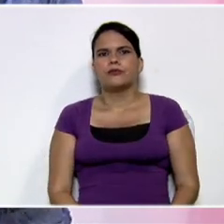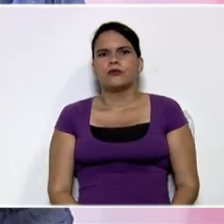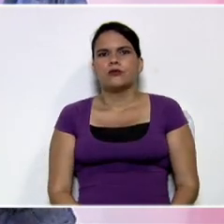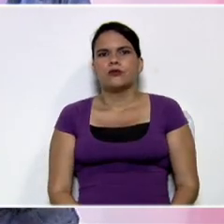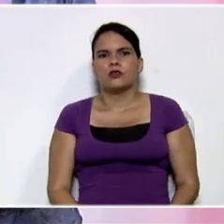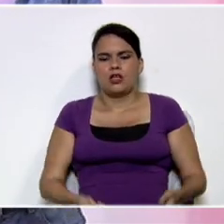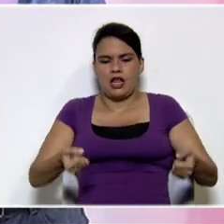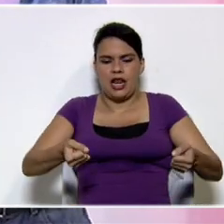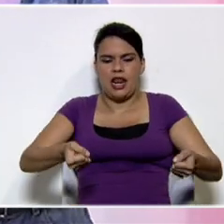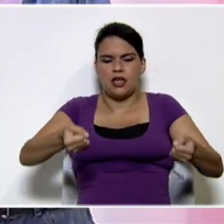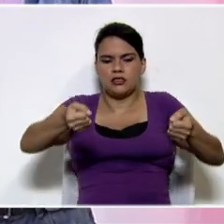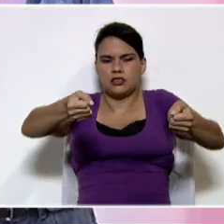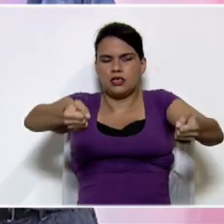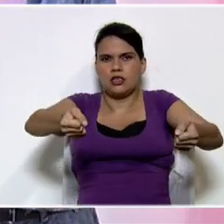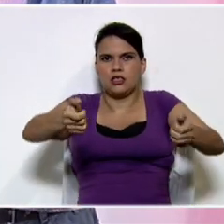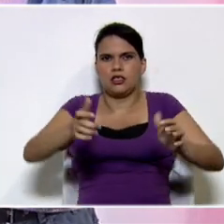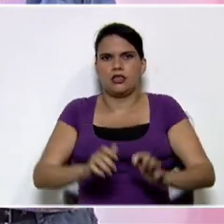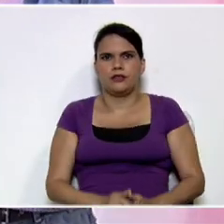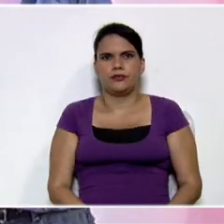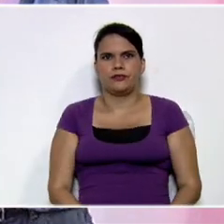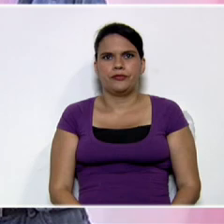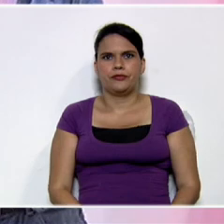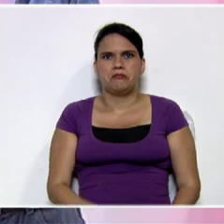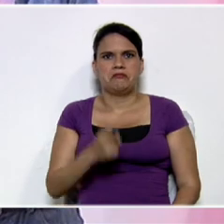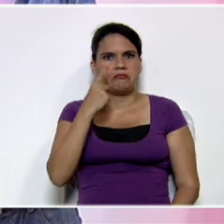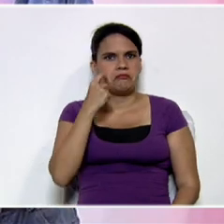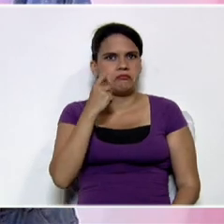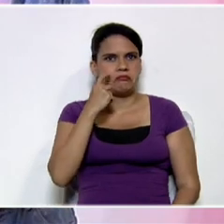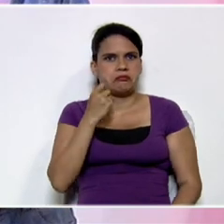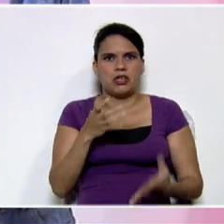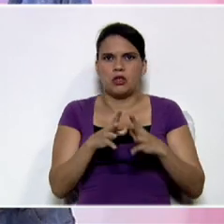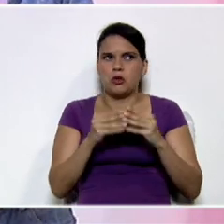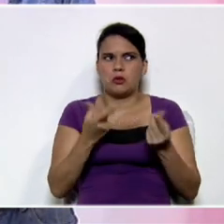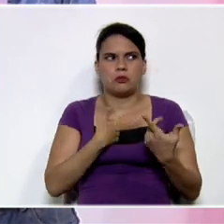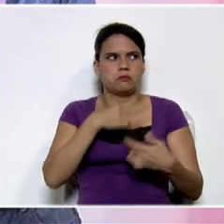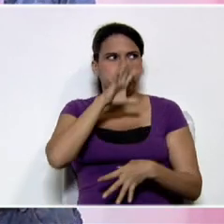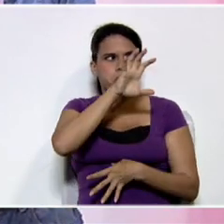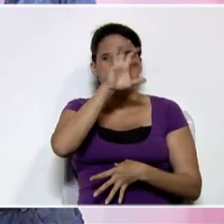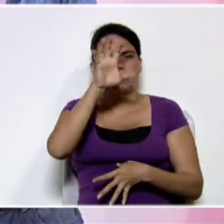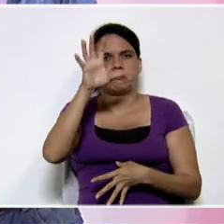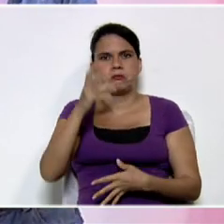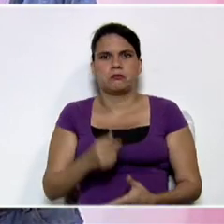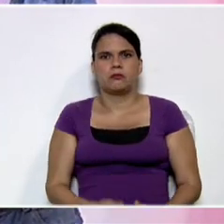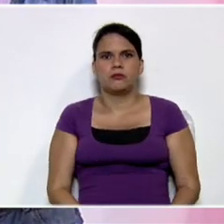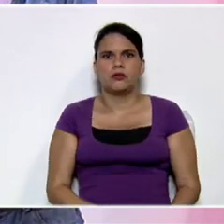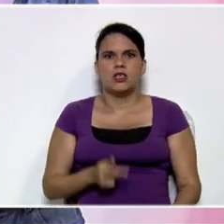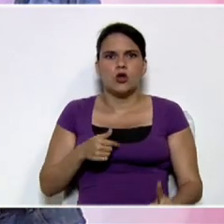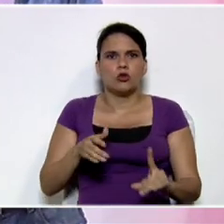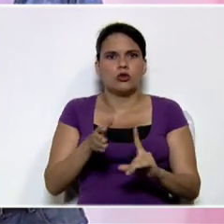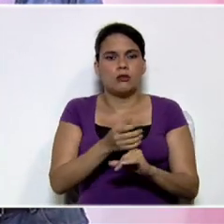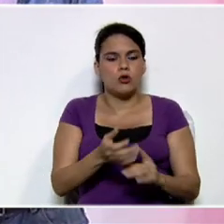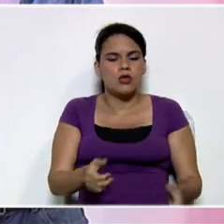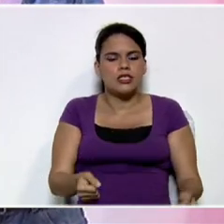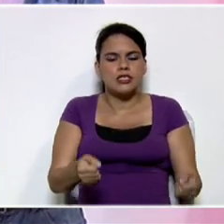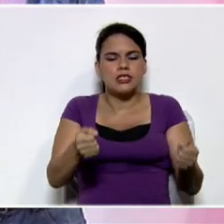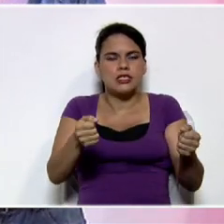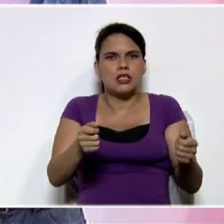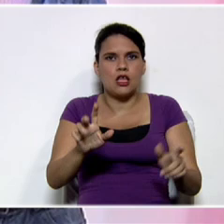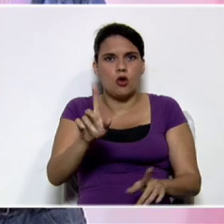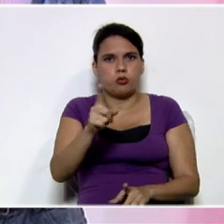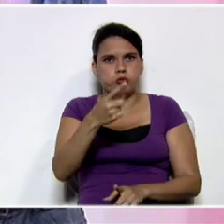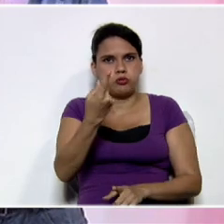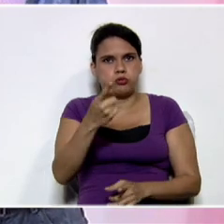de la cestería, es de manera tradicional, en casi todos los estados del país encontramos cestería. Una de las